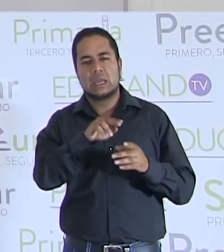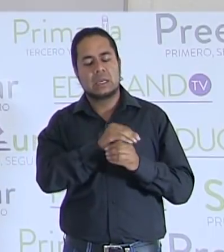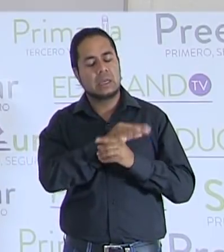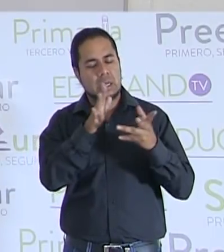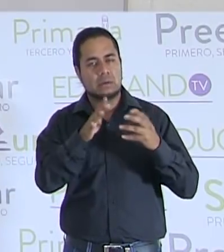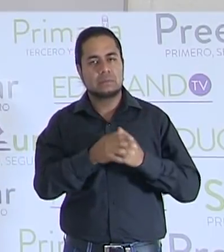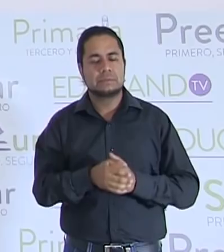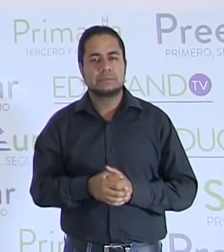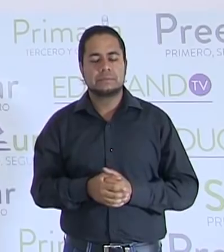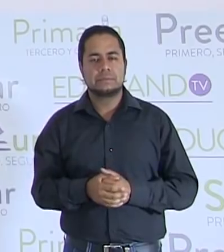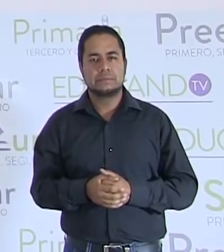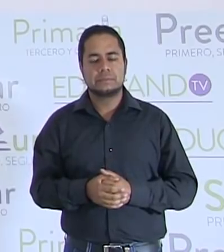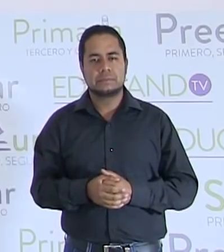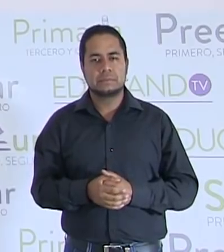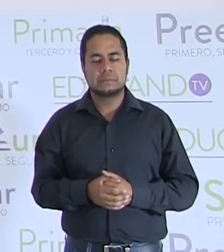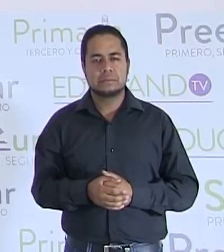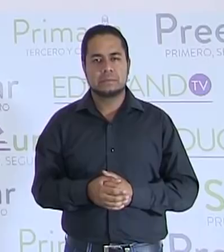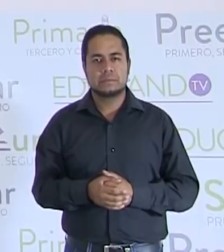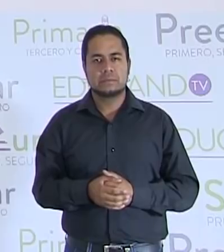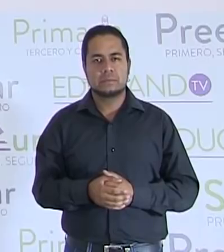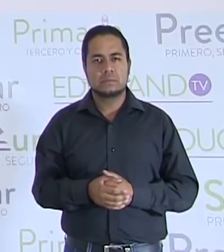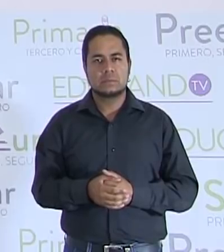Más vale pájaro en mano que ciento volando.